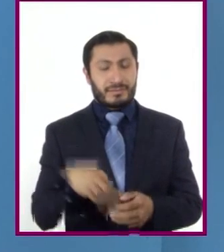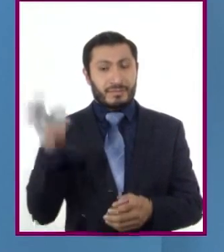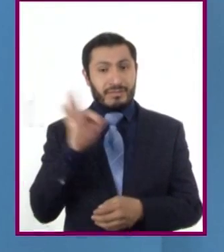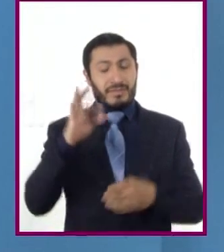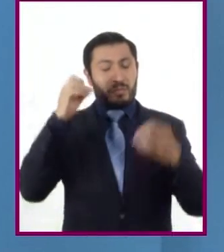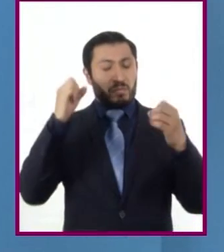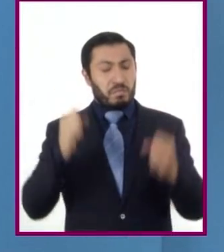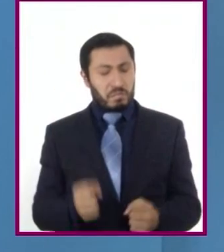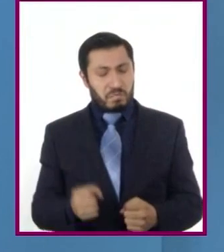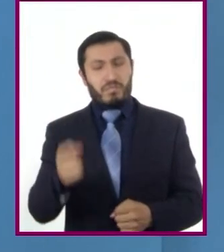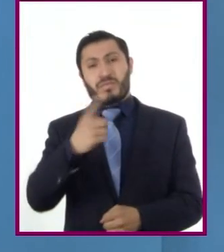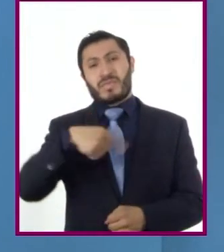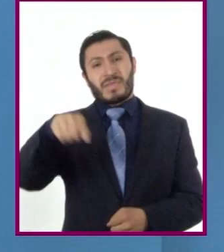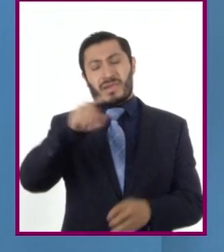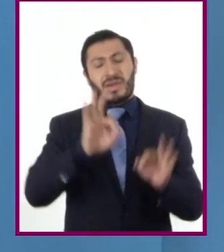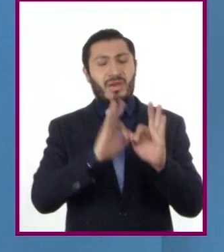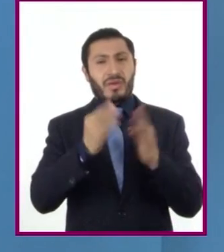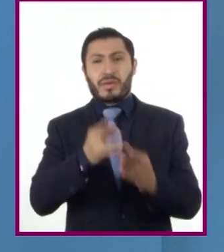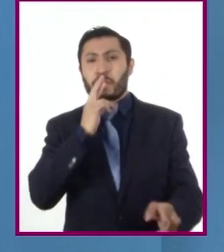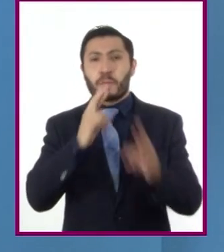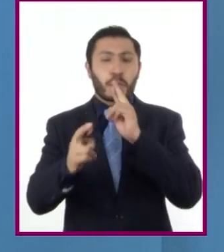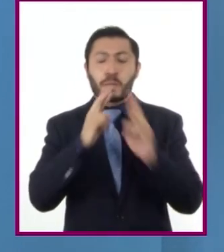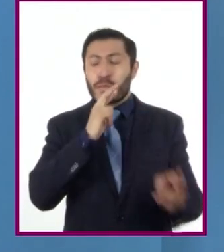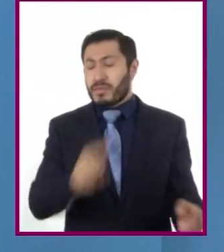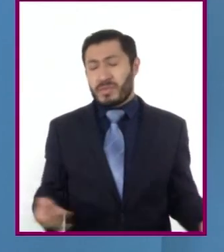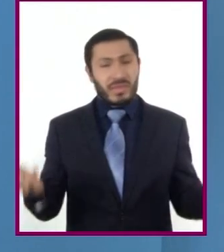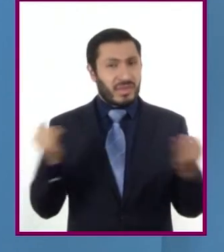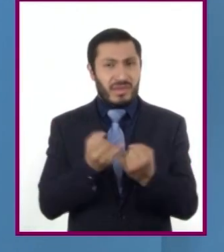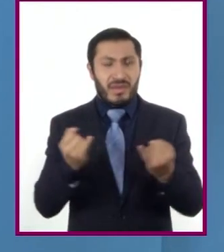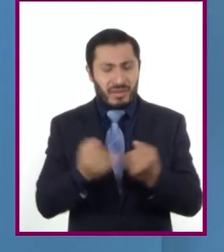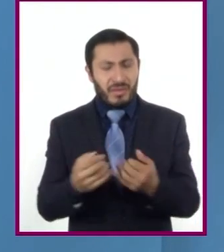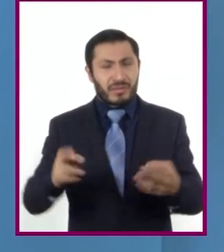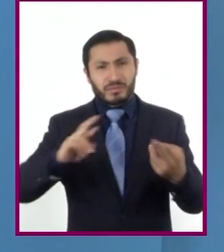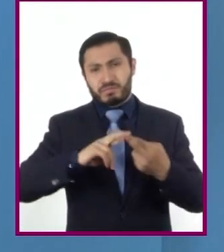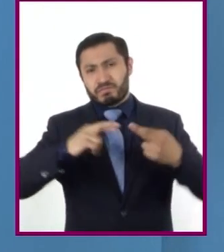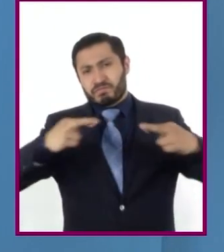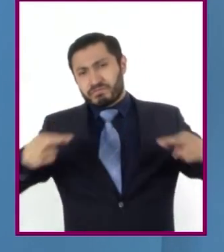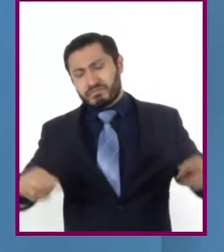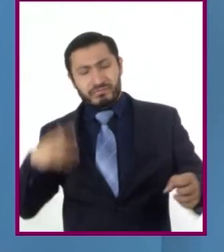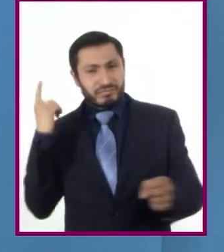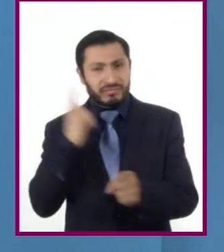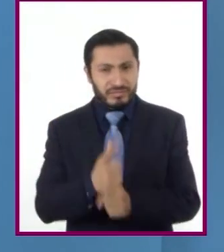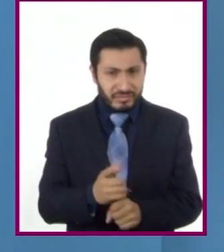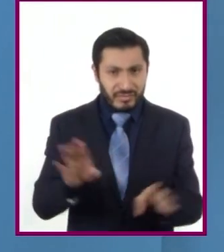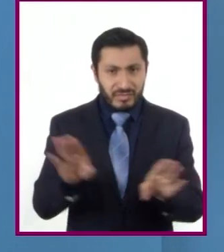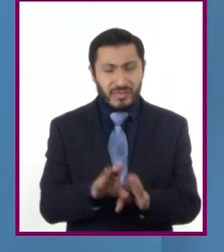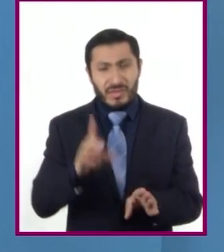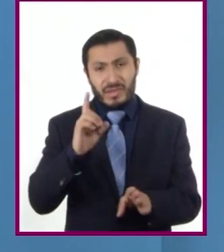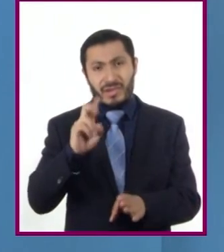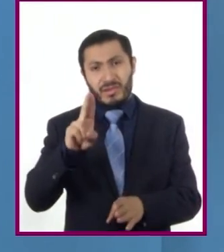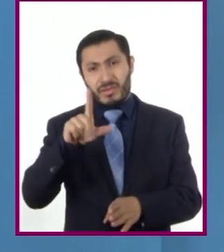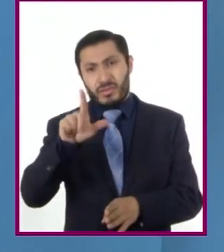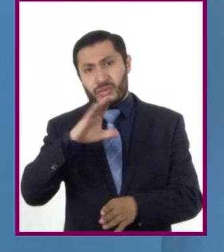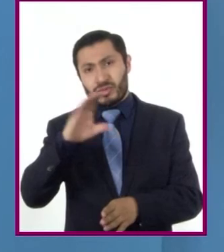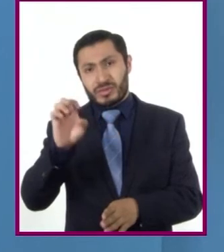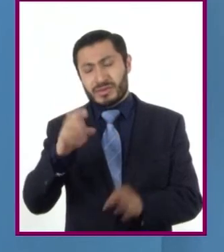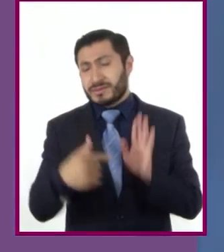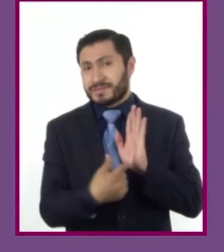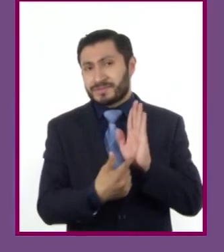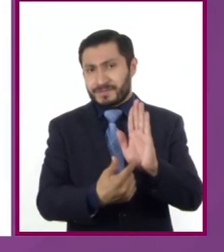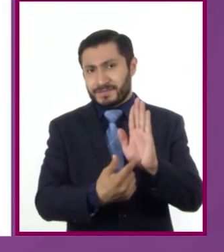Seguramente la manera en cómo lo resolvieron en casa les llevó a un razonamiento proporcional, como lo expresa Dulce a